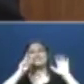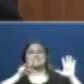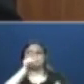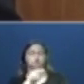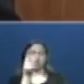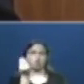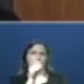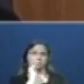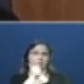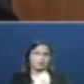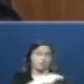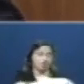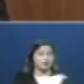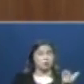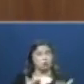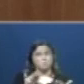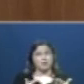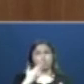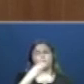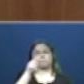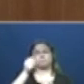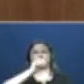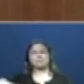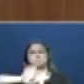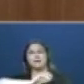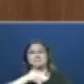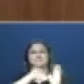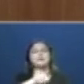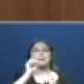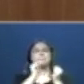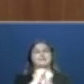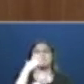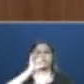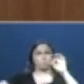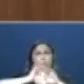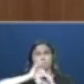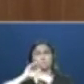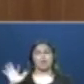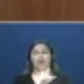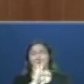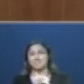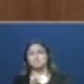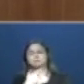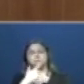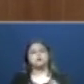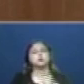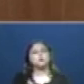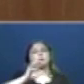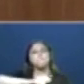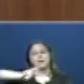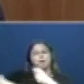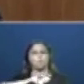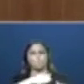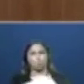25% de toda España un dato al que hay que sumar otras 600 solicitudes de modernización hasta